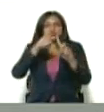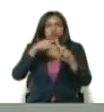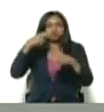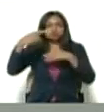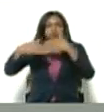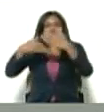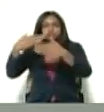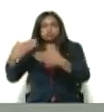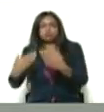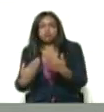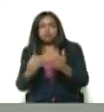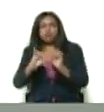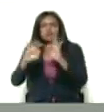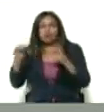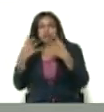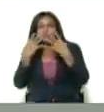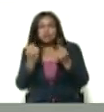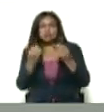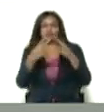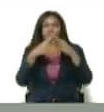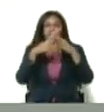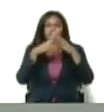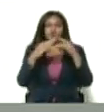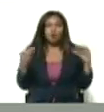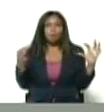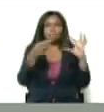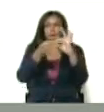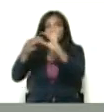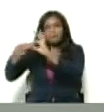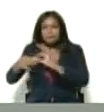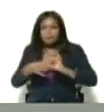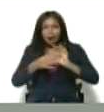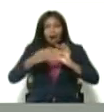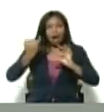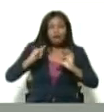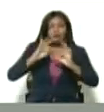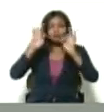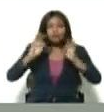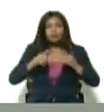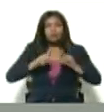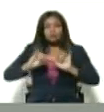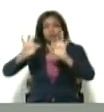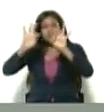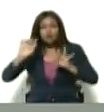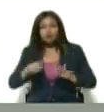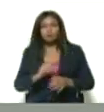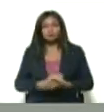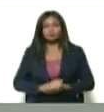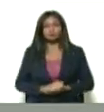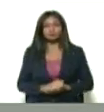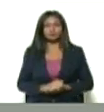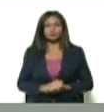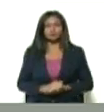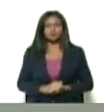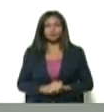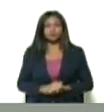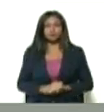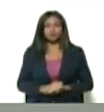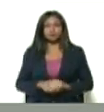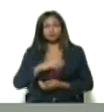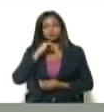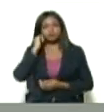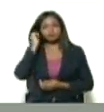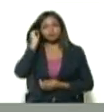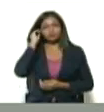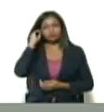tiempo, de entender que todo está conectado, todos estamos conectados de una manera u otra. Occidente, por